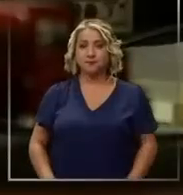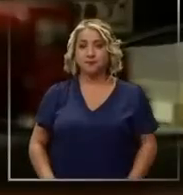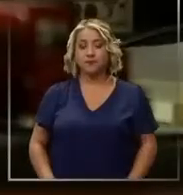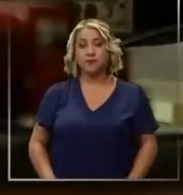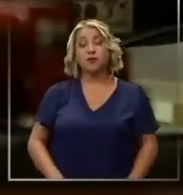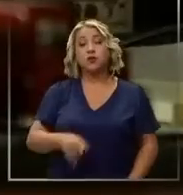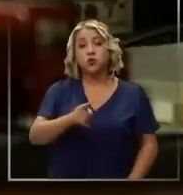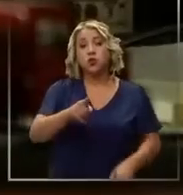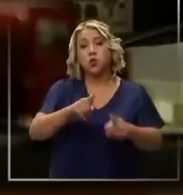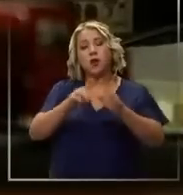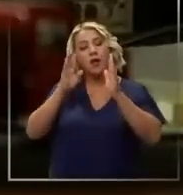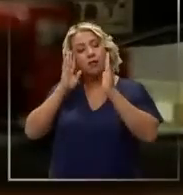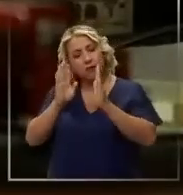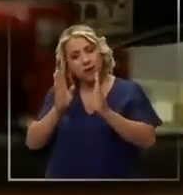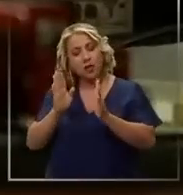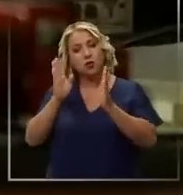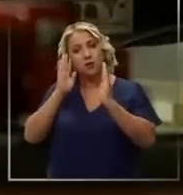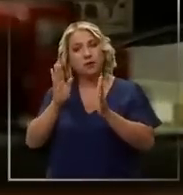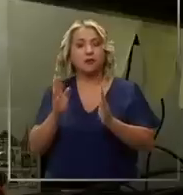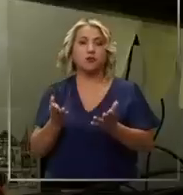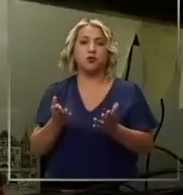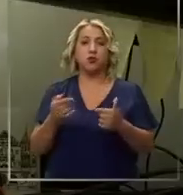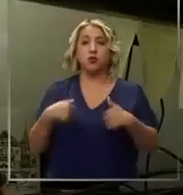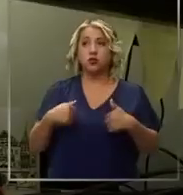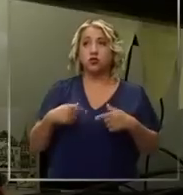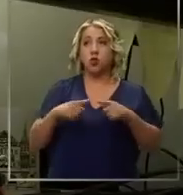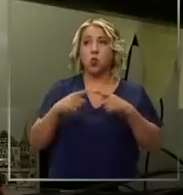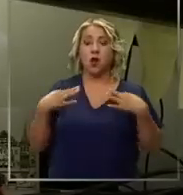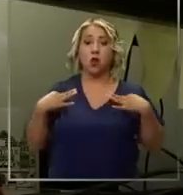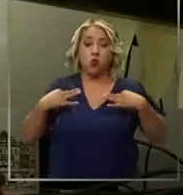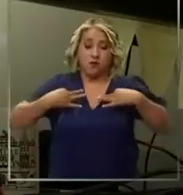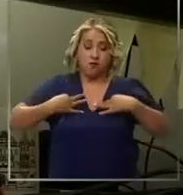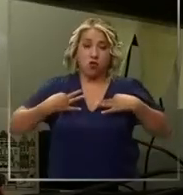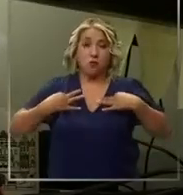Tienes que estar atento a lo que está pasando. Yo, bueno, ando con mi uniforme